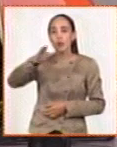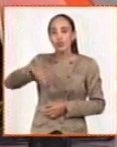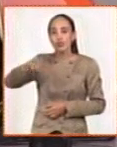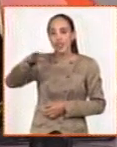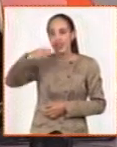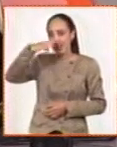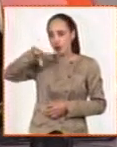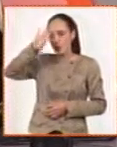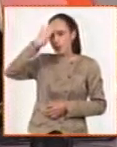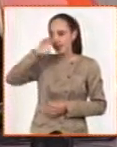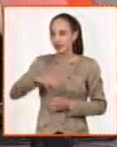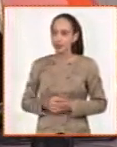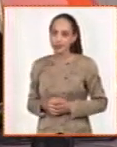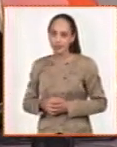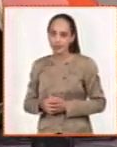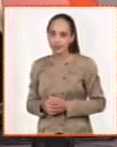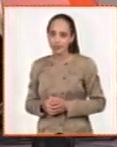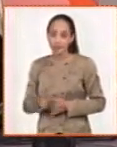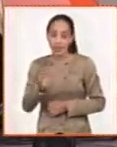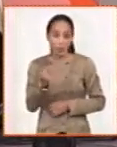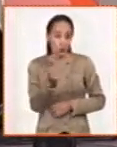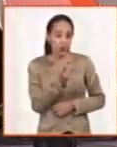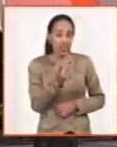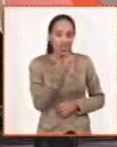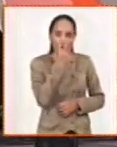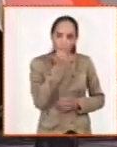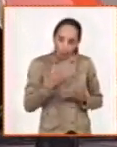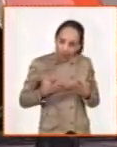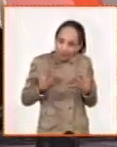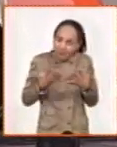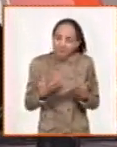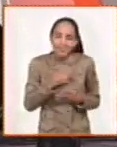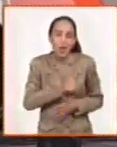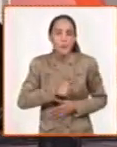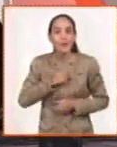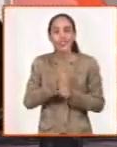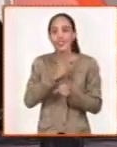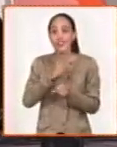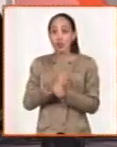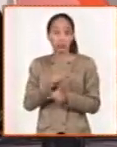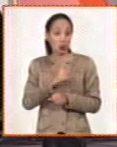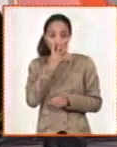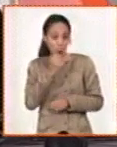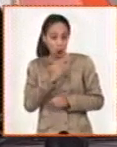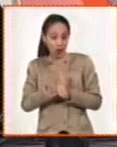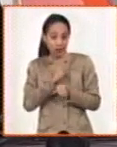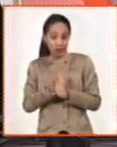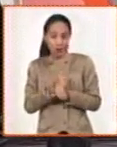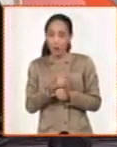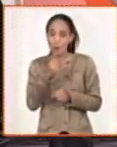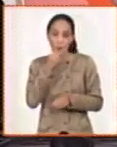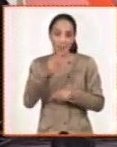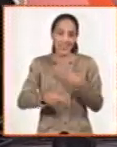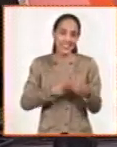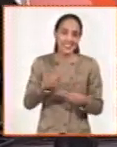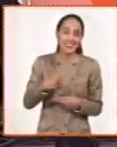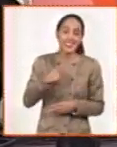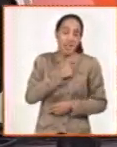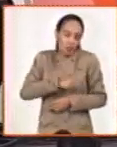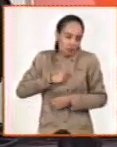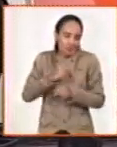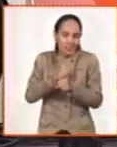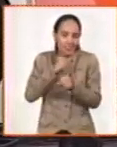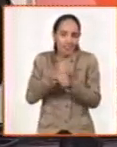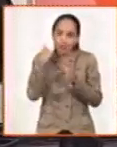Pero todos ustedes los mueve la pasión. Si no fueran apasionados no pudieran hacer esas cosas que hacen. Y la pasión es la característica